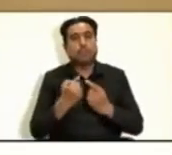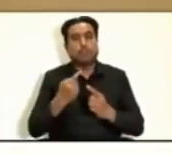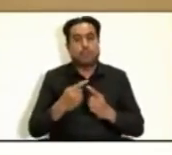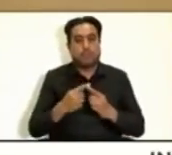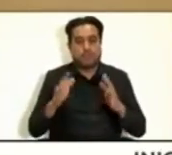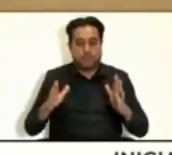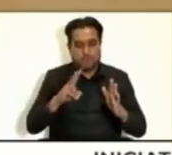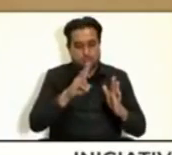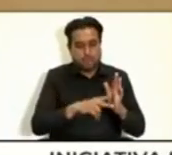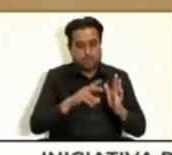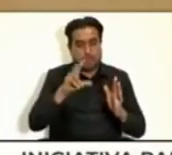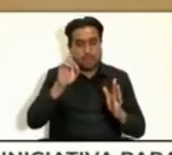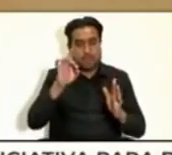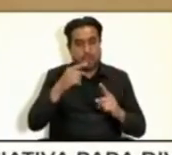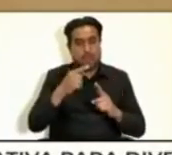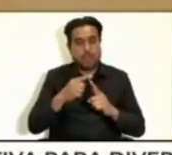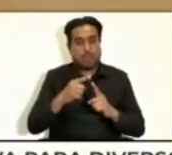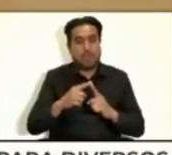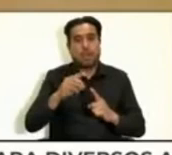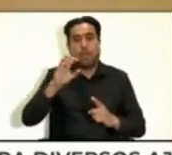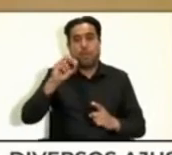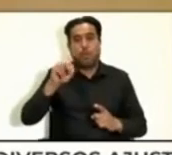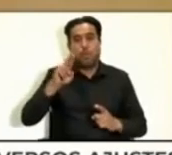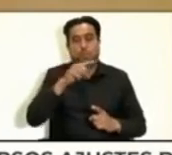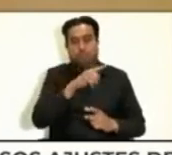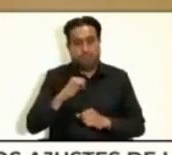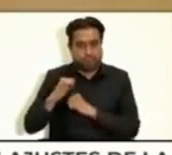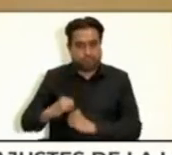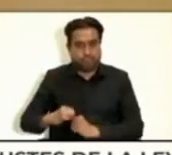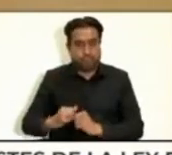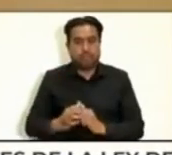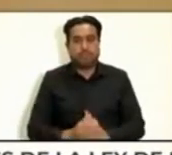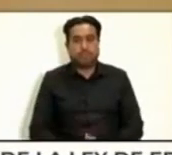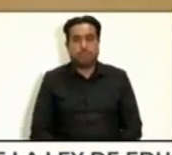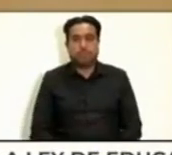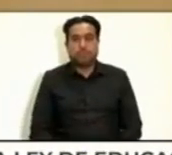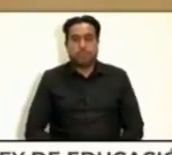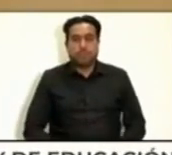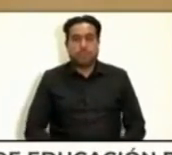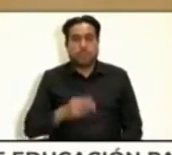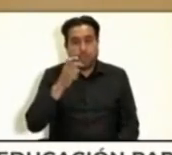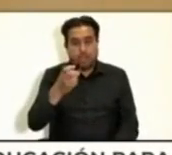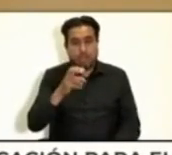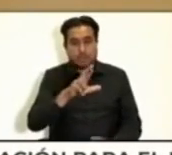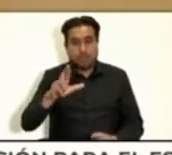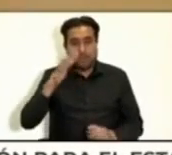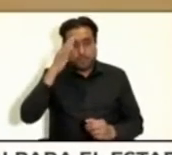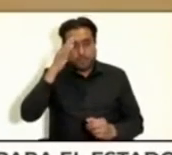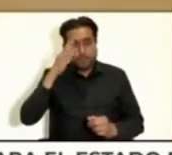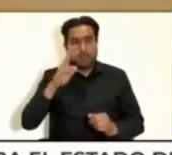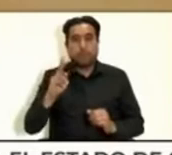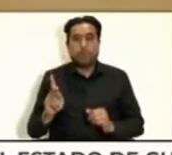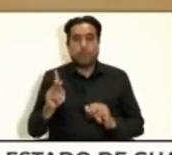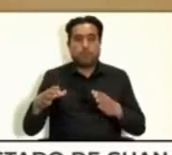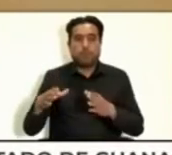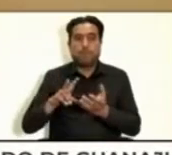2030 de la organización de las naciones unidas este reconocimiento público del valor